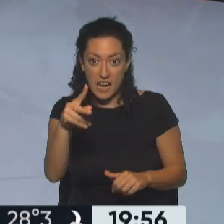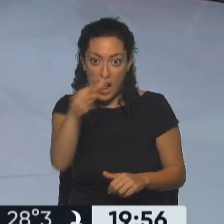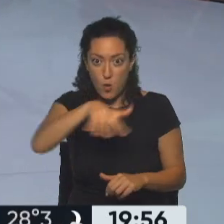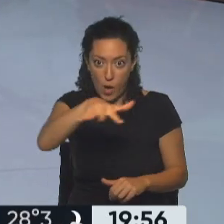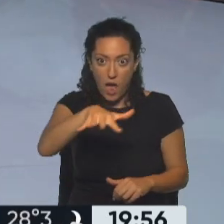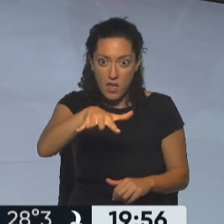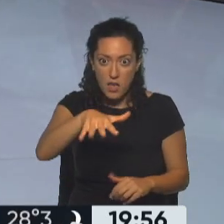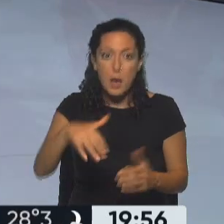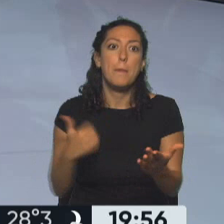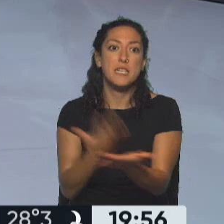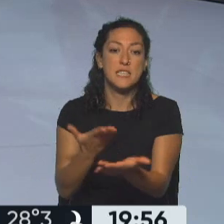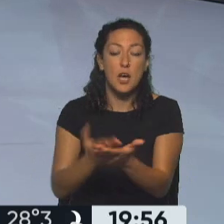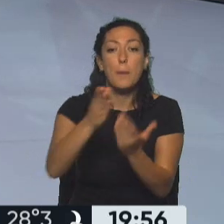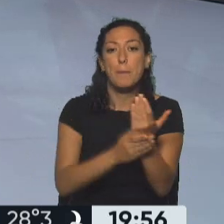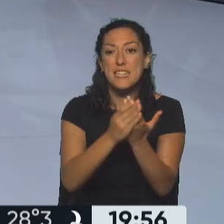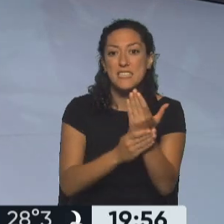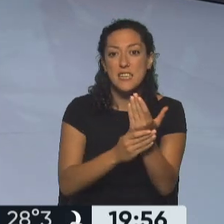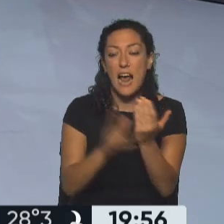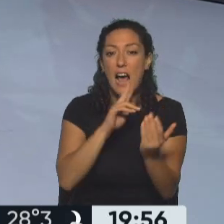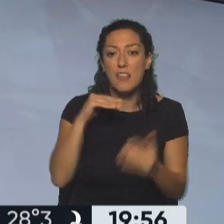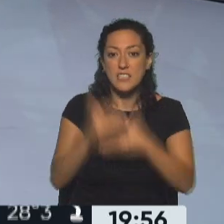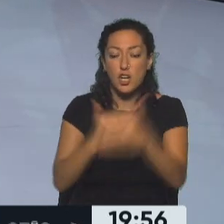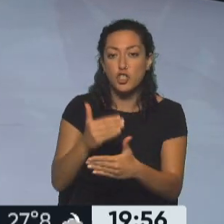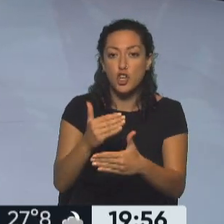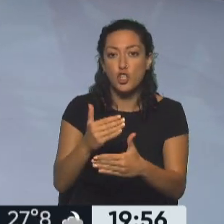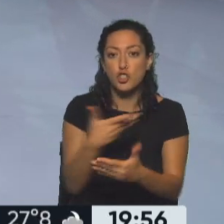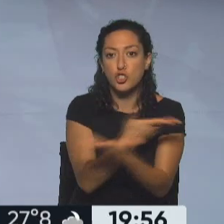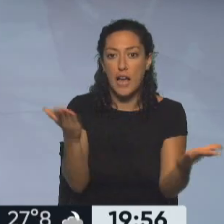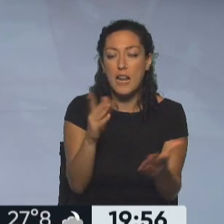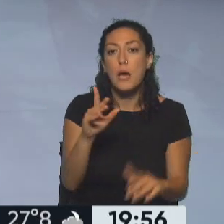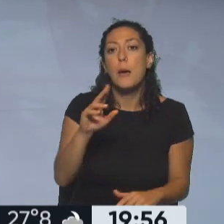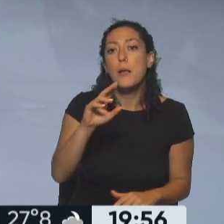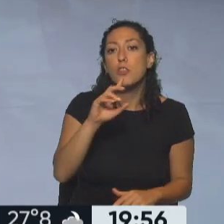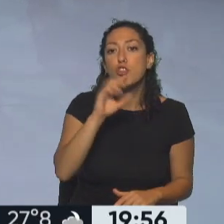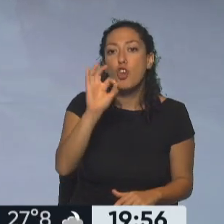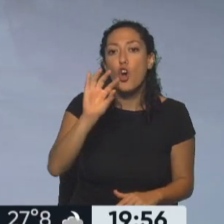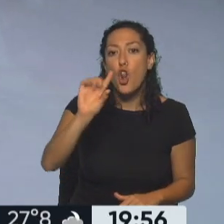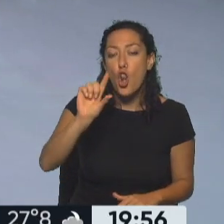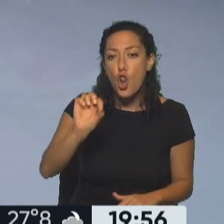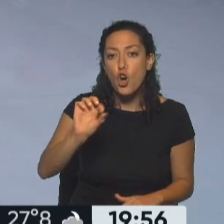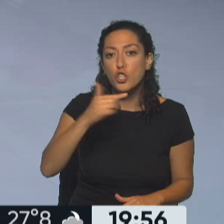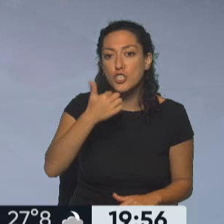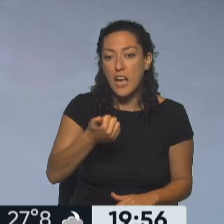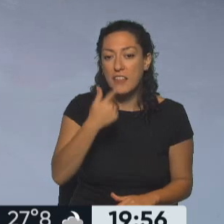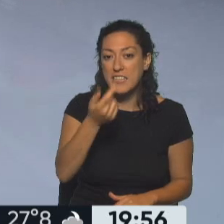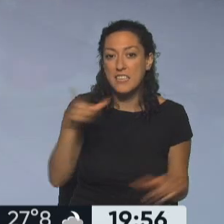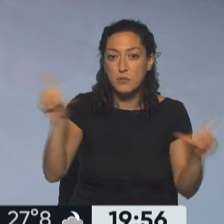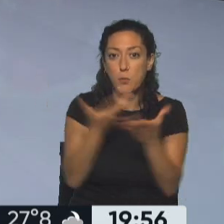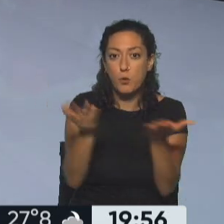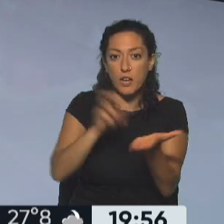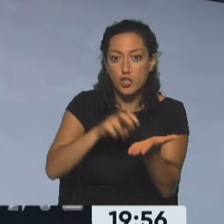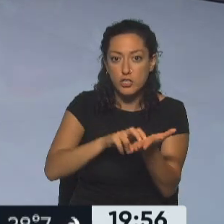que la ministra de Desarrollo Social, Victoria Tolosa Paz, confirmó a Televisión Pública Noticias que se dan de